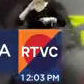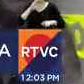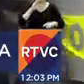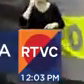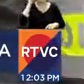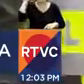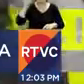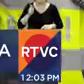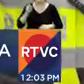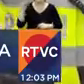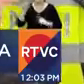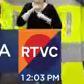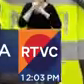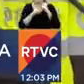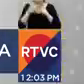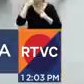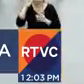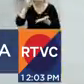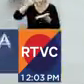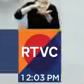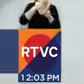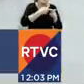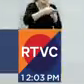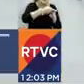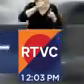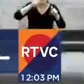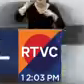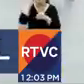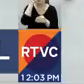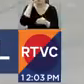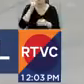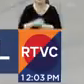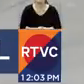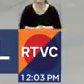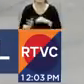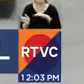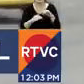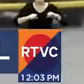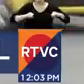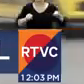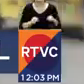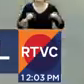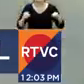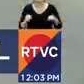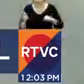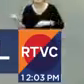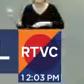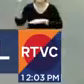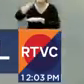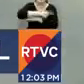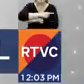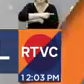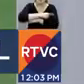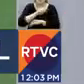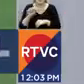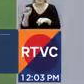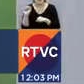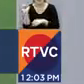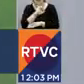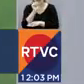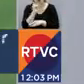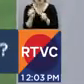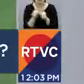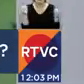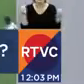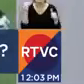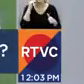posible participación en política. En Bogotá aplazan la jornada de Día Sin Carro. Ahora será en abril.